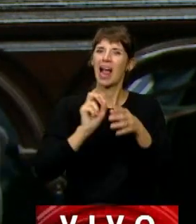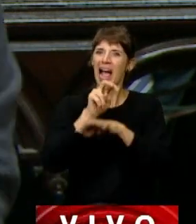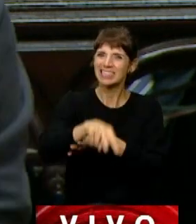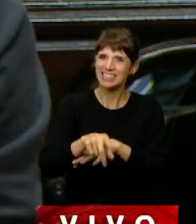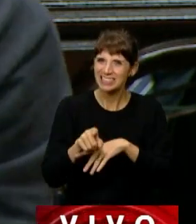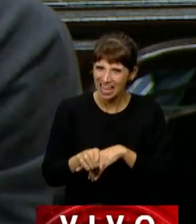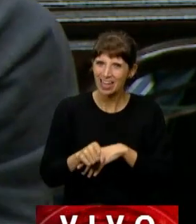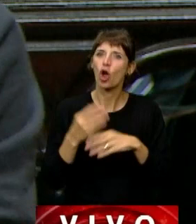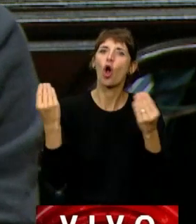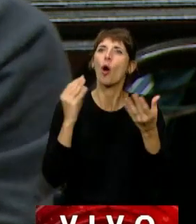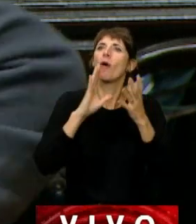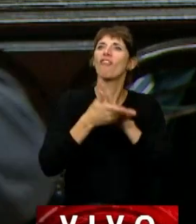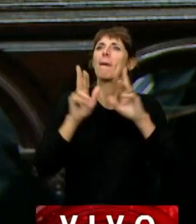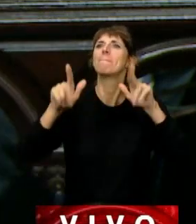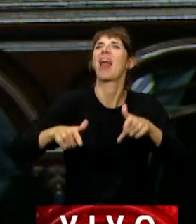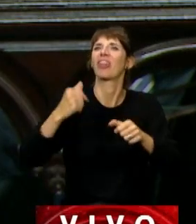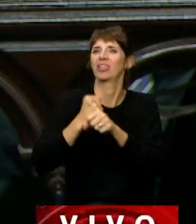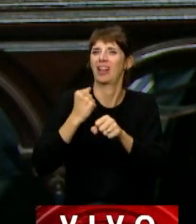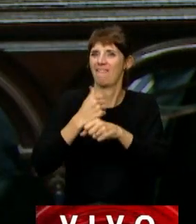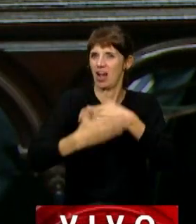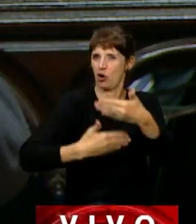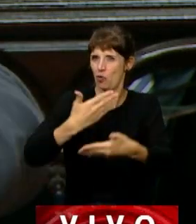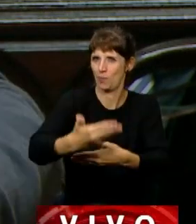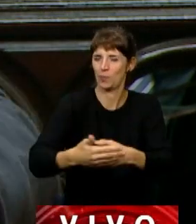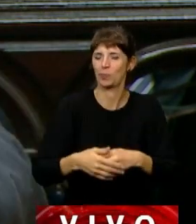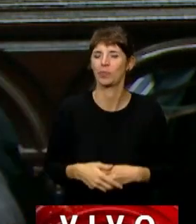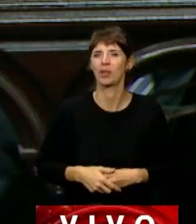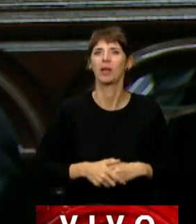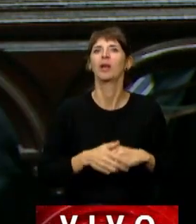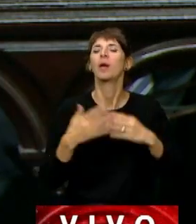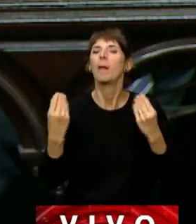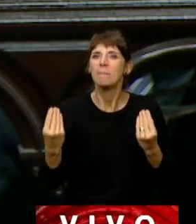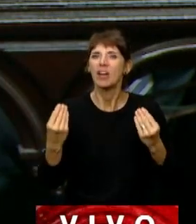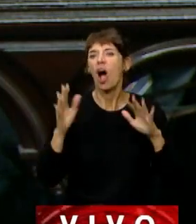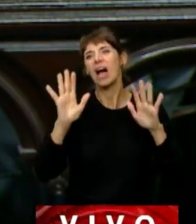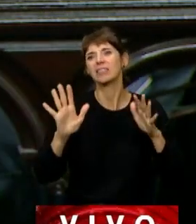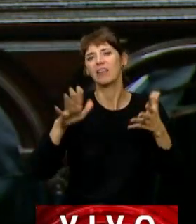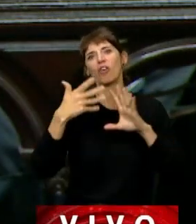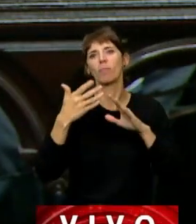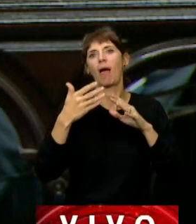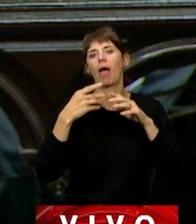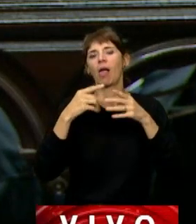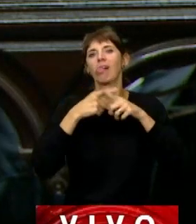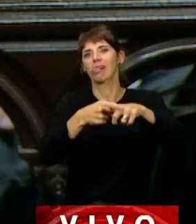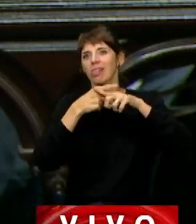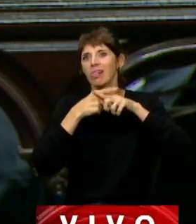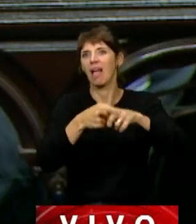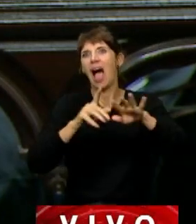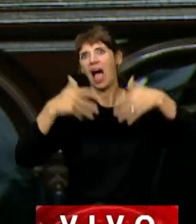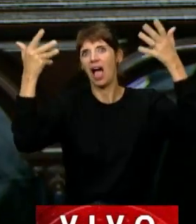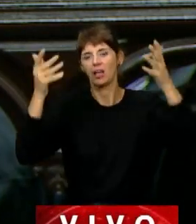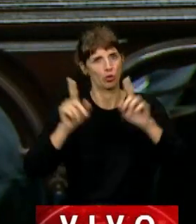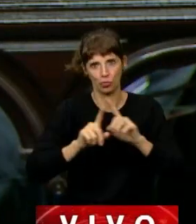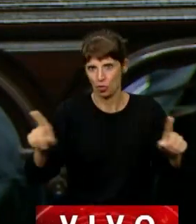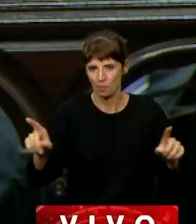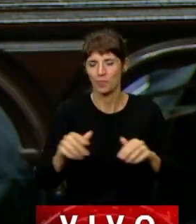fija para la política exterior. Pero las cosas no se debaten en el aire, señor jefe de gabinete. Y nosotros, le decía algunas